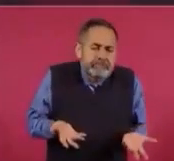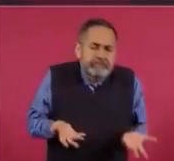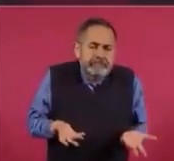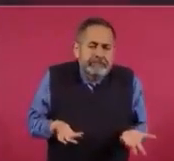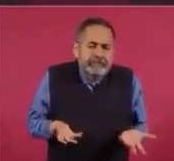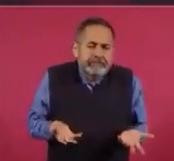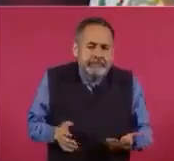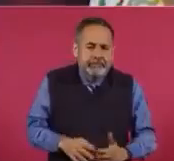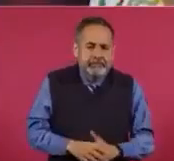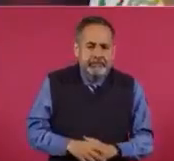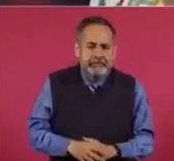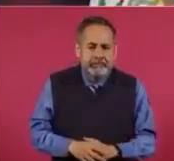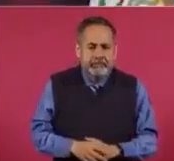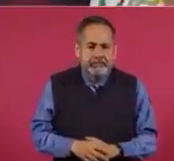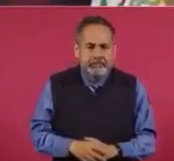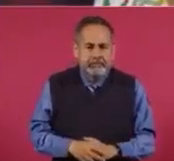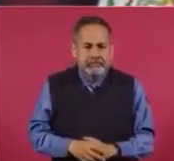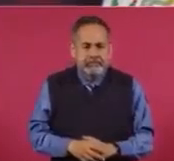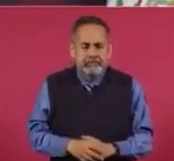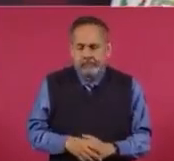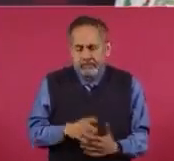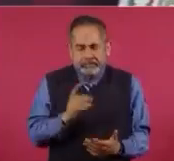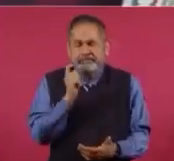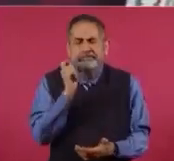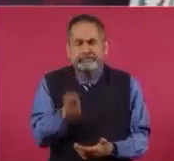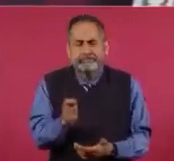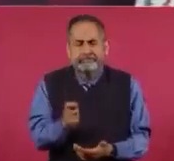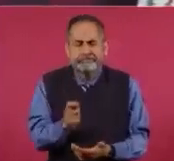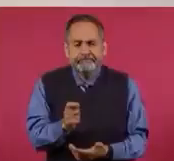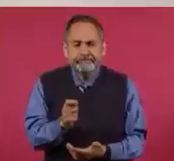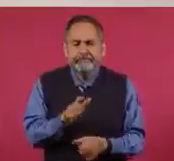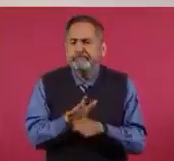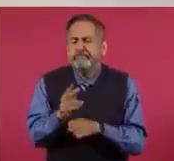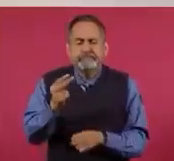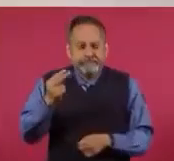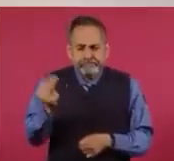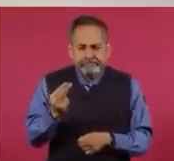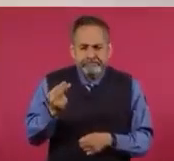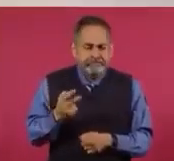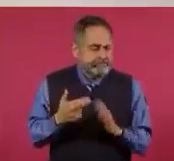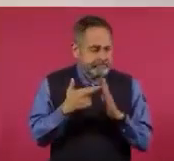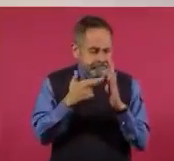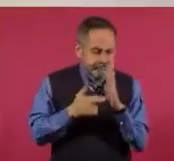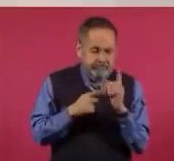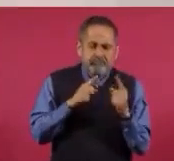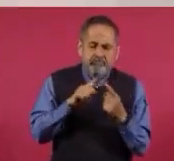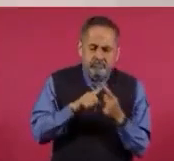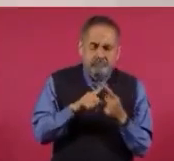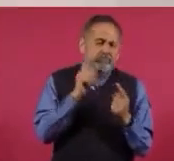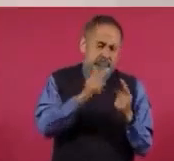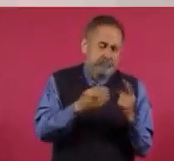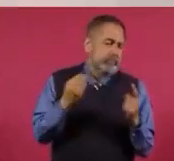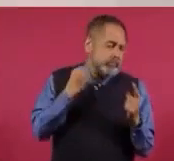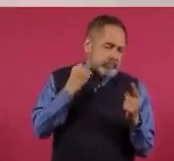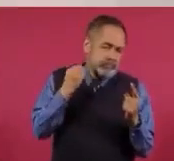corruptos pues lo único que se necesita como requisito es que sean